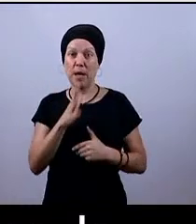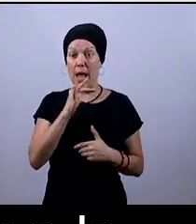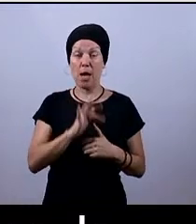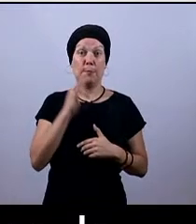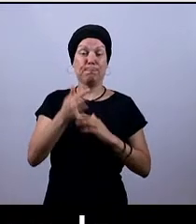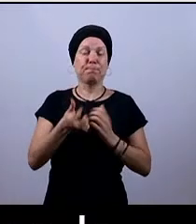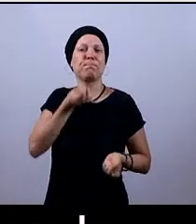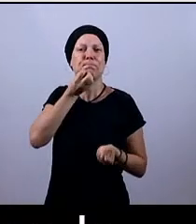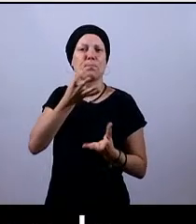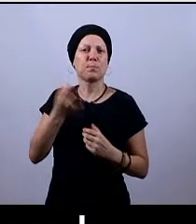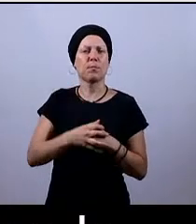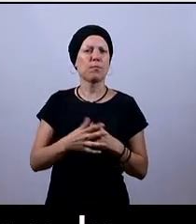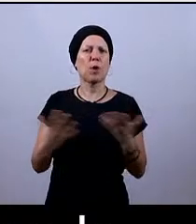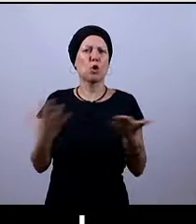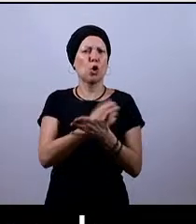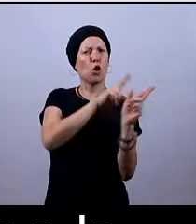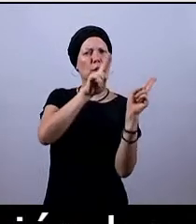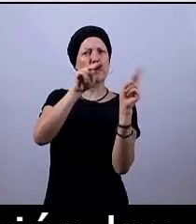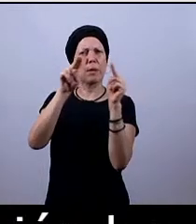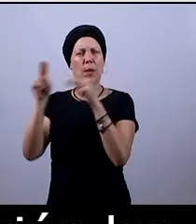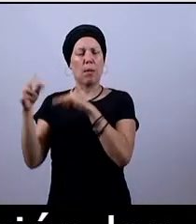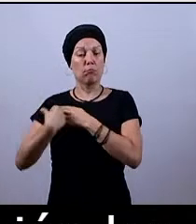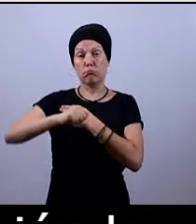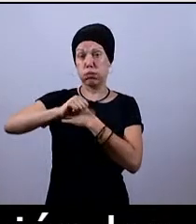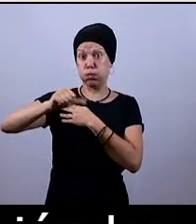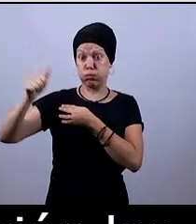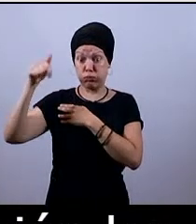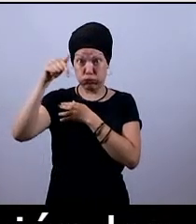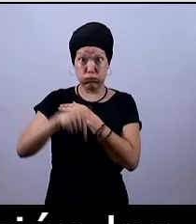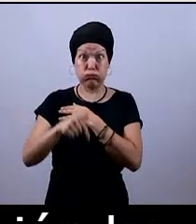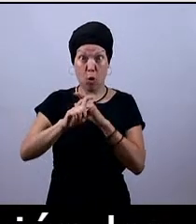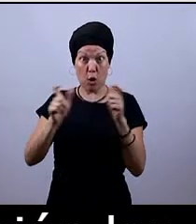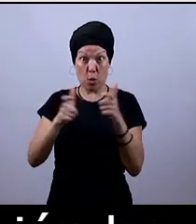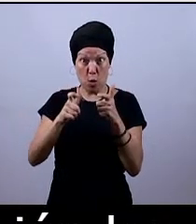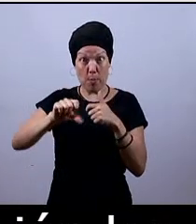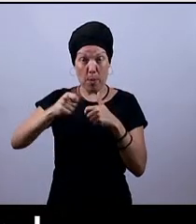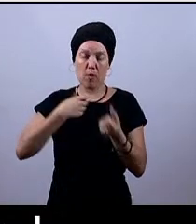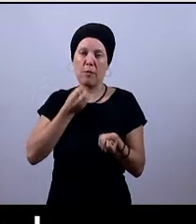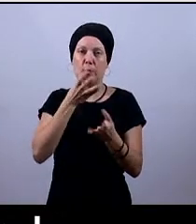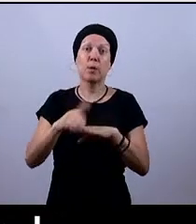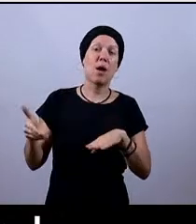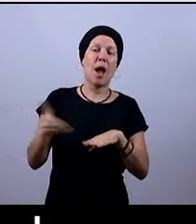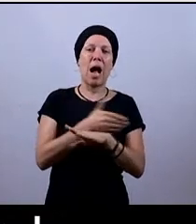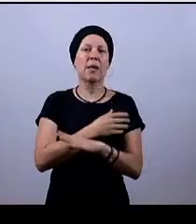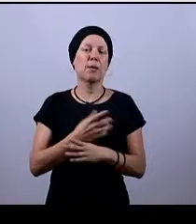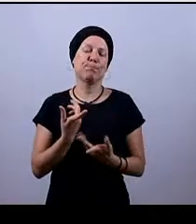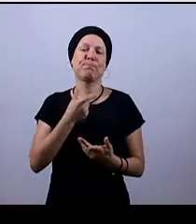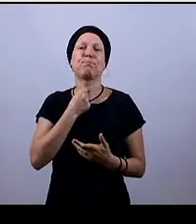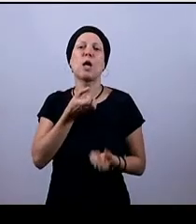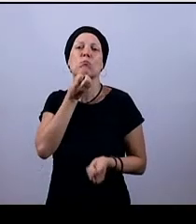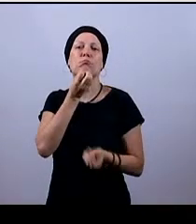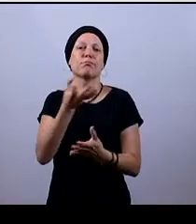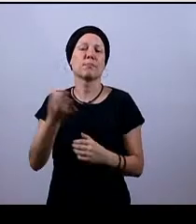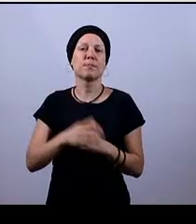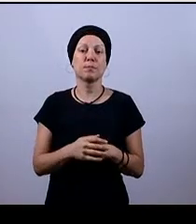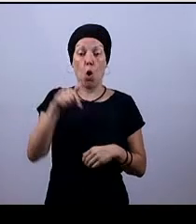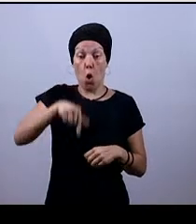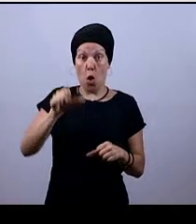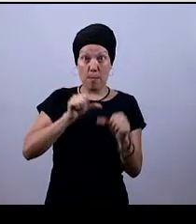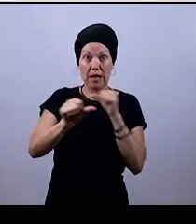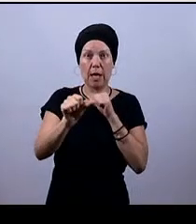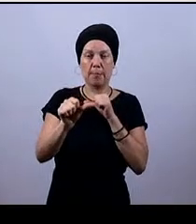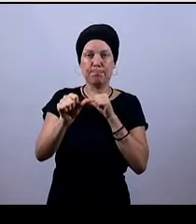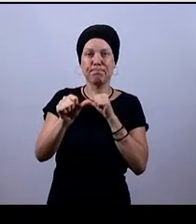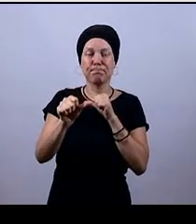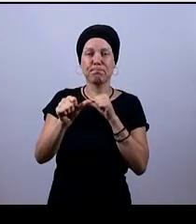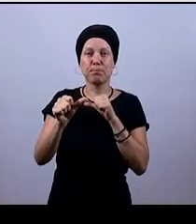les informaremos de todos los asuntos que han sido aprobados en la reunión de hoy. Pero antes me gustaría comunicarles que a partir de hoy toma el